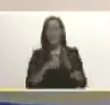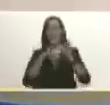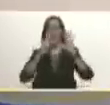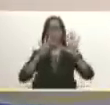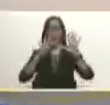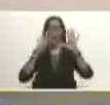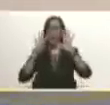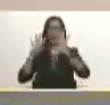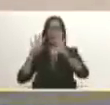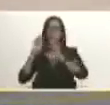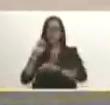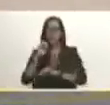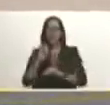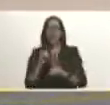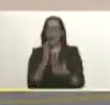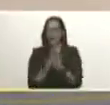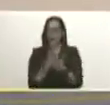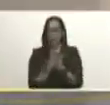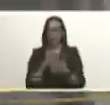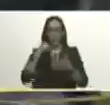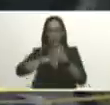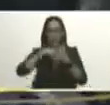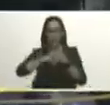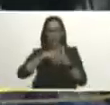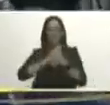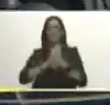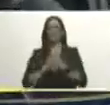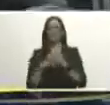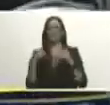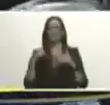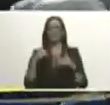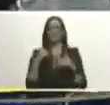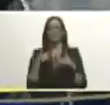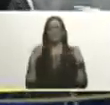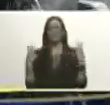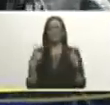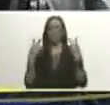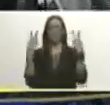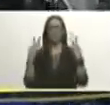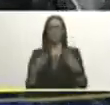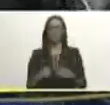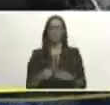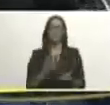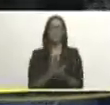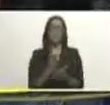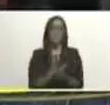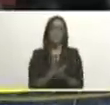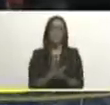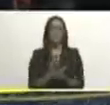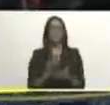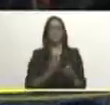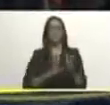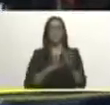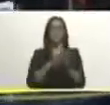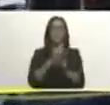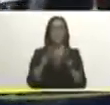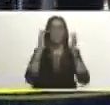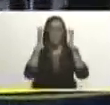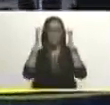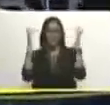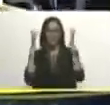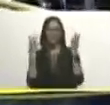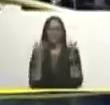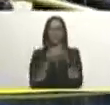1999, siempre en combate, batalla y victoria. También ir desarrollando la inteligencia junto al